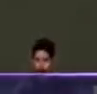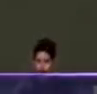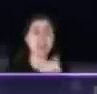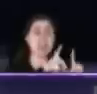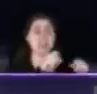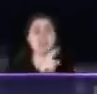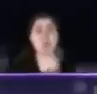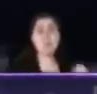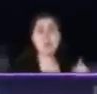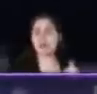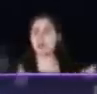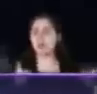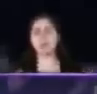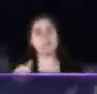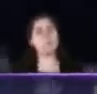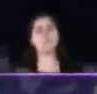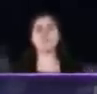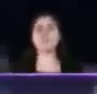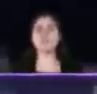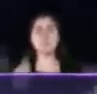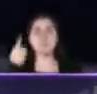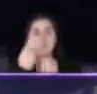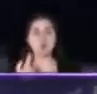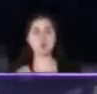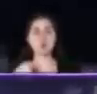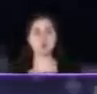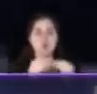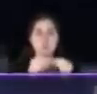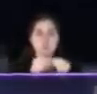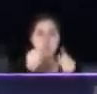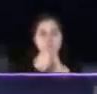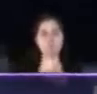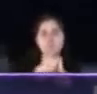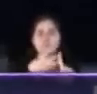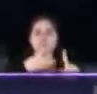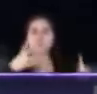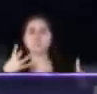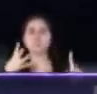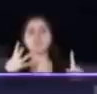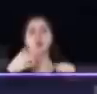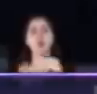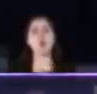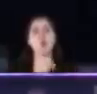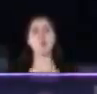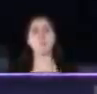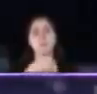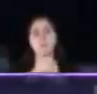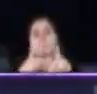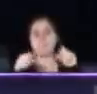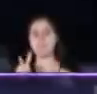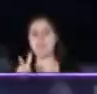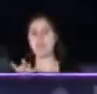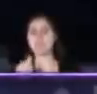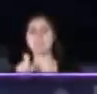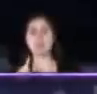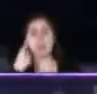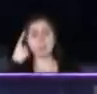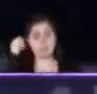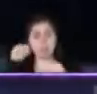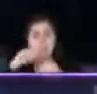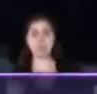médica. Que hemos ampliado la base de la cubierta del Plan Vital para incluir